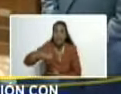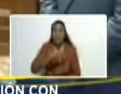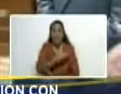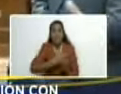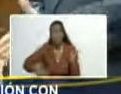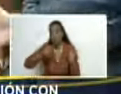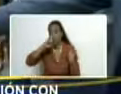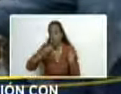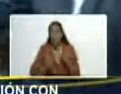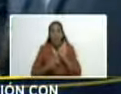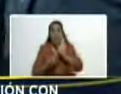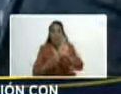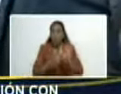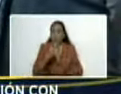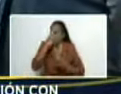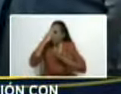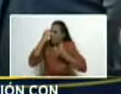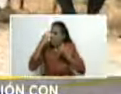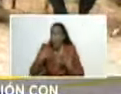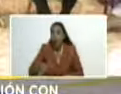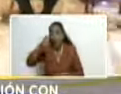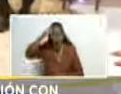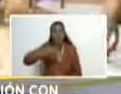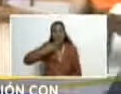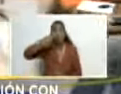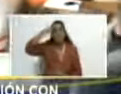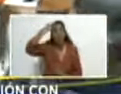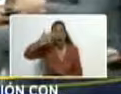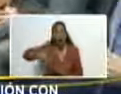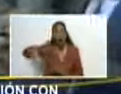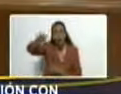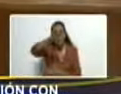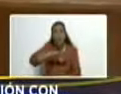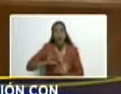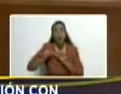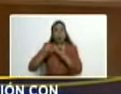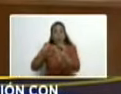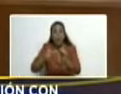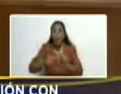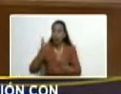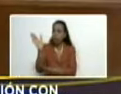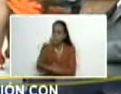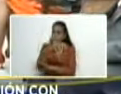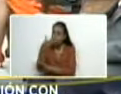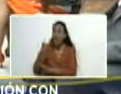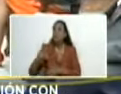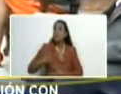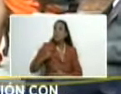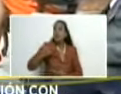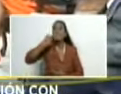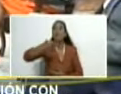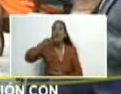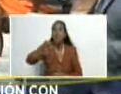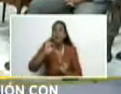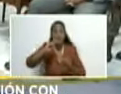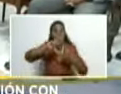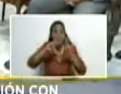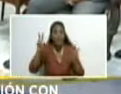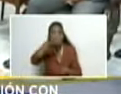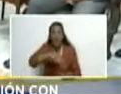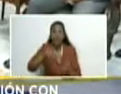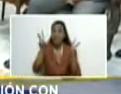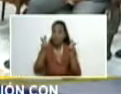Nicolás Maduro ha exaltado su admiración por los pueblos árabes del mundo y continúa alzando las banderas de la diplomacia bolivariana de la paz en